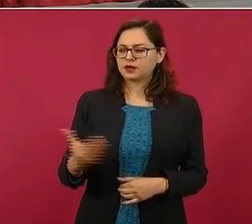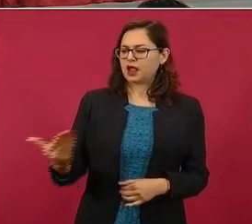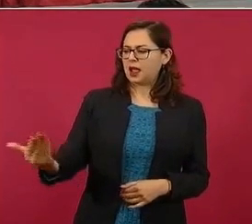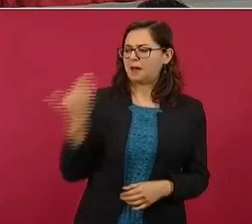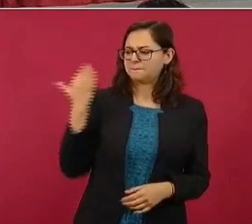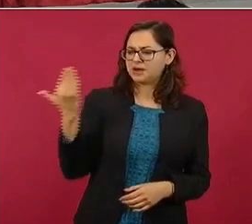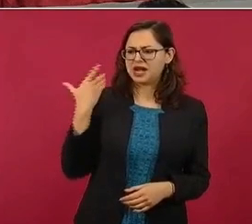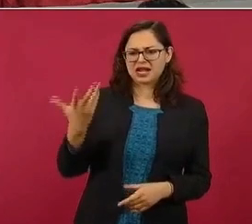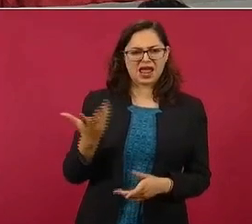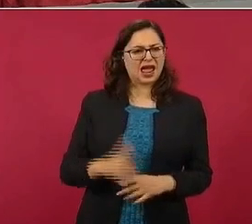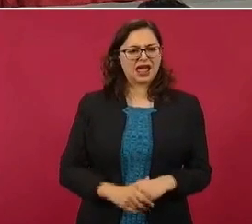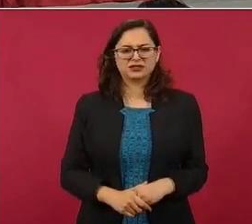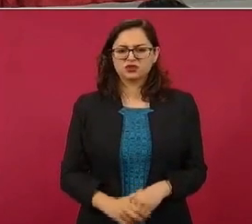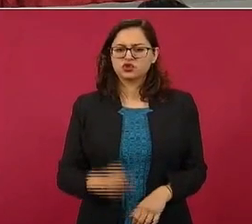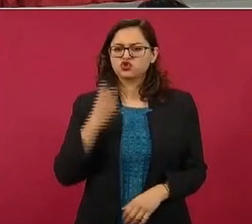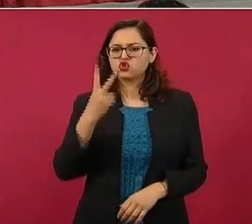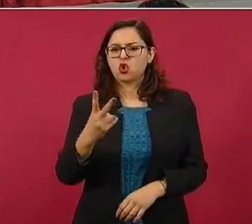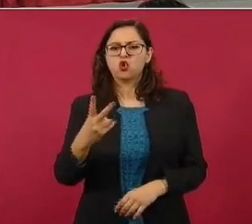habían dos partidos